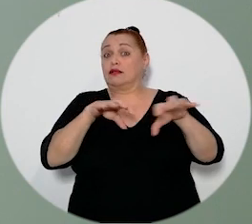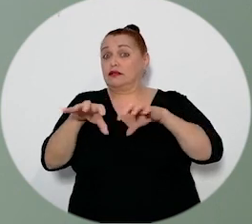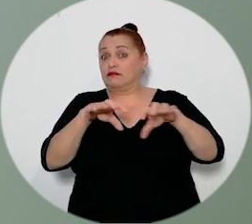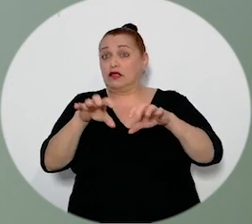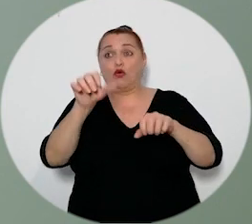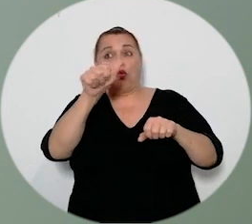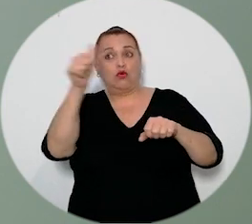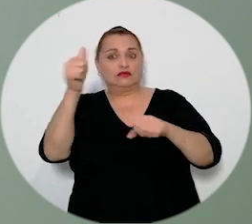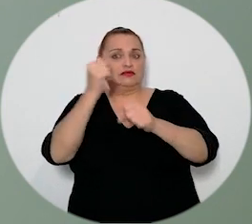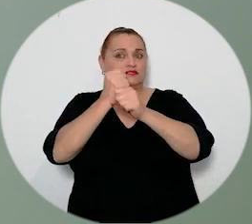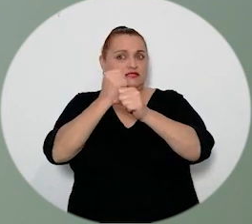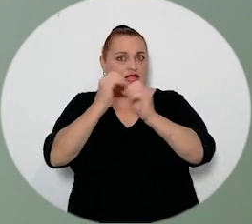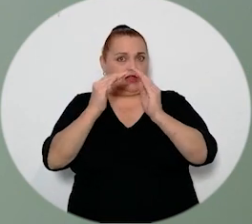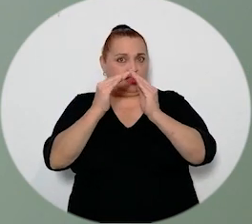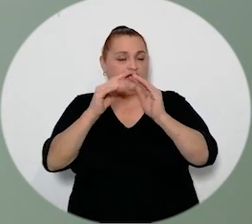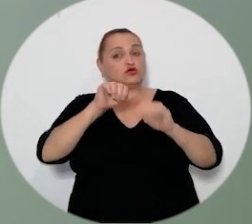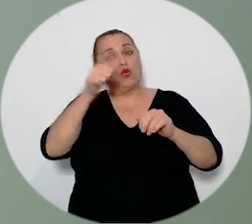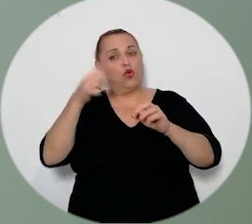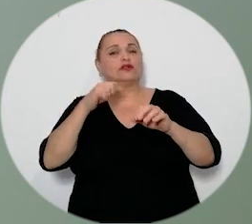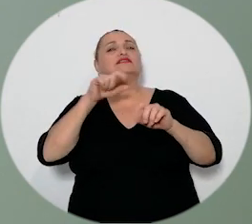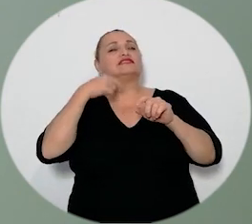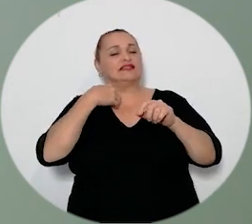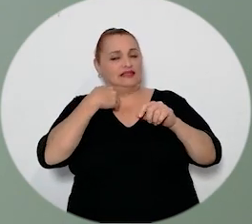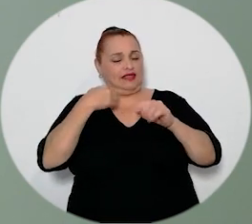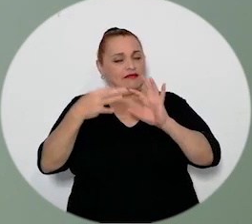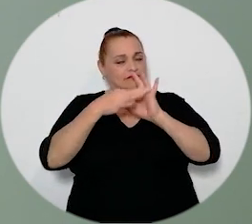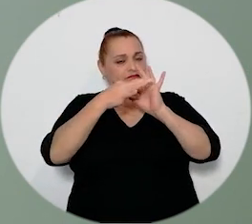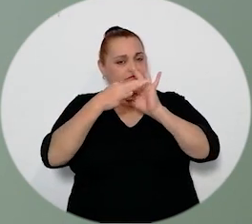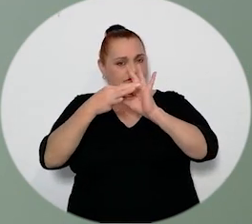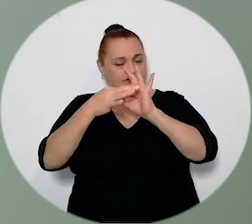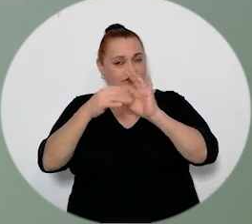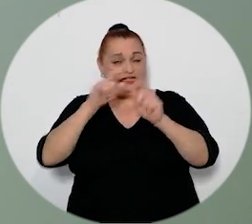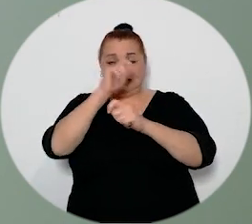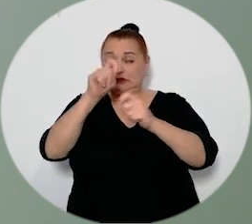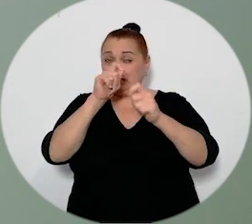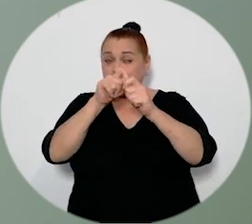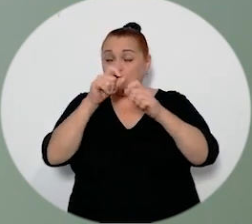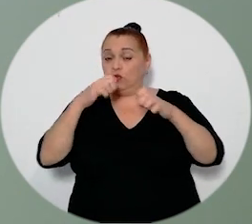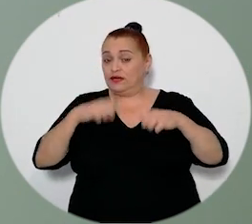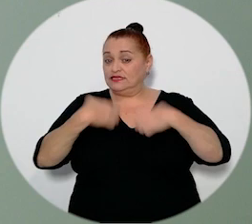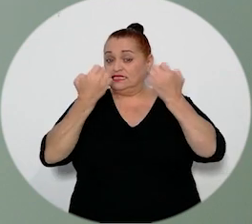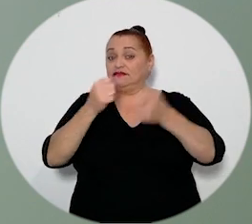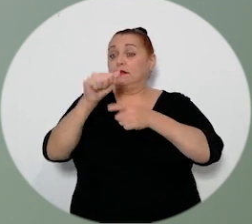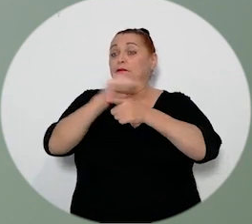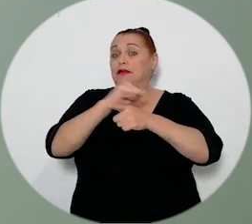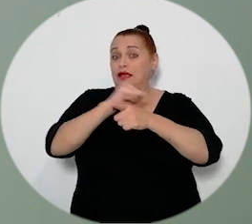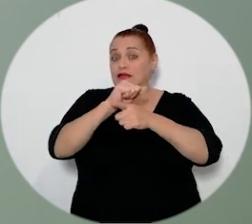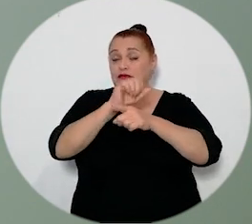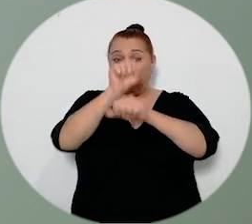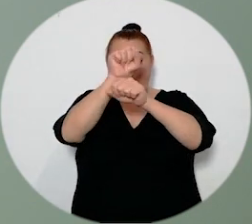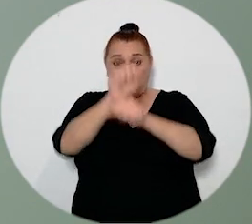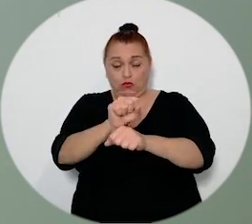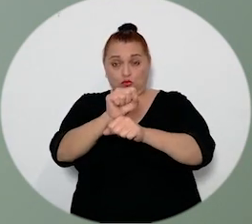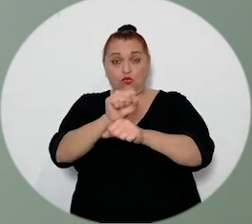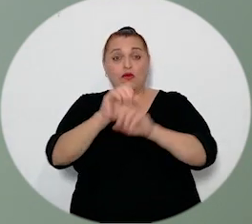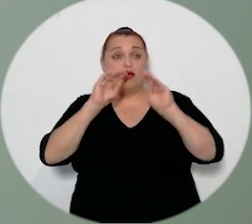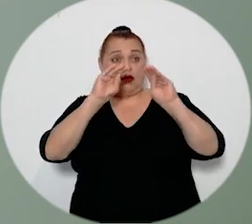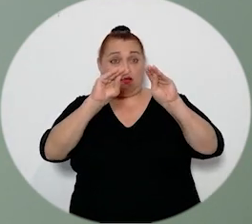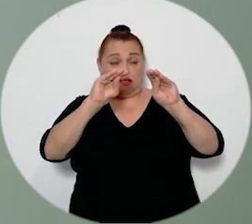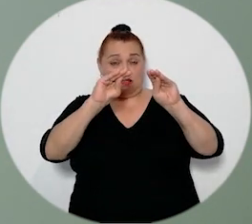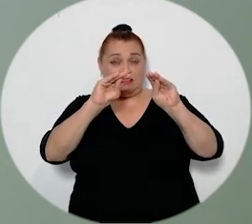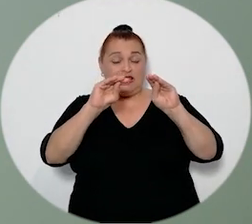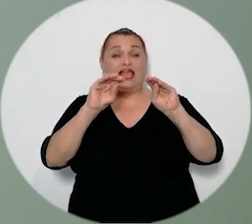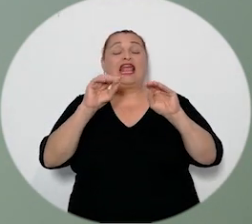tareas, aunque ciertamente todas tengan afinidad. En concreto, me refiero a que ha existido una práctica común en la academia y las